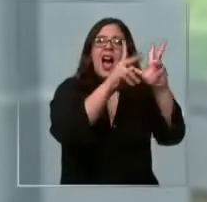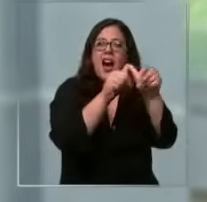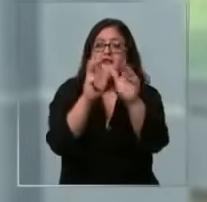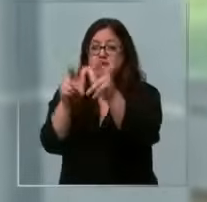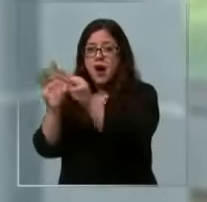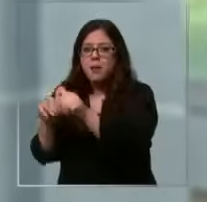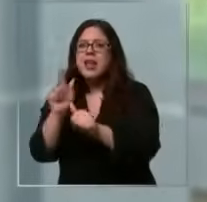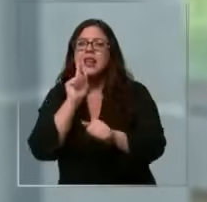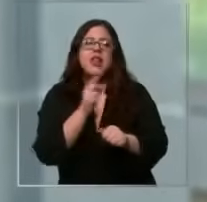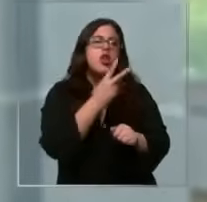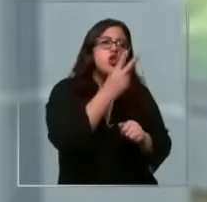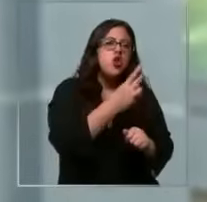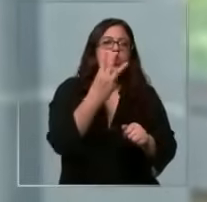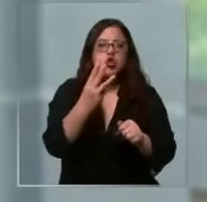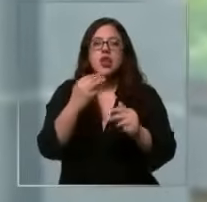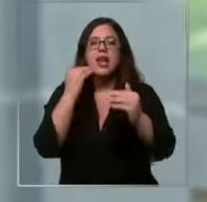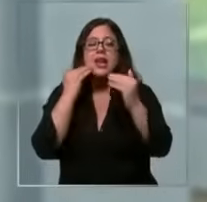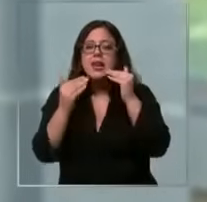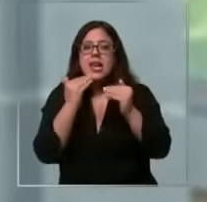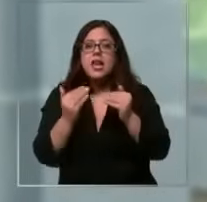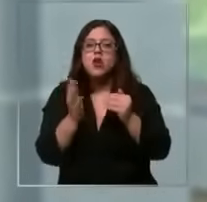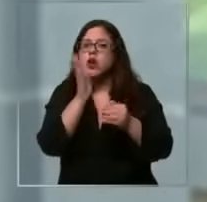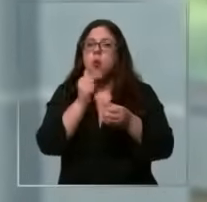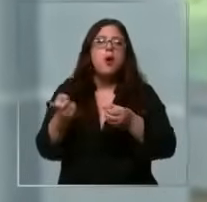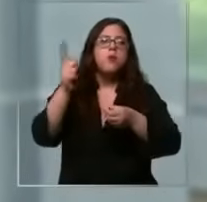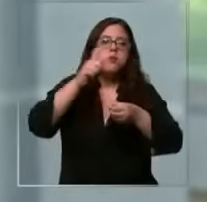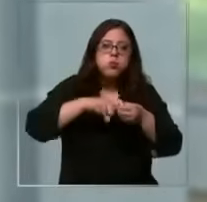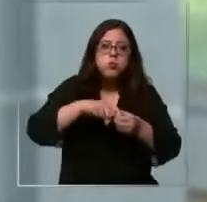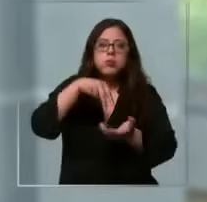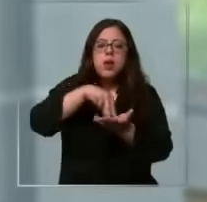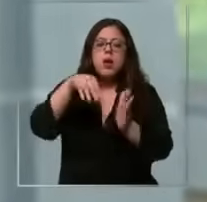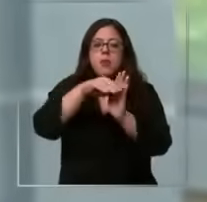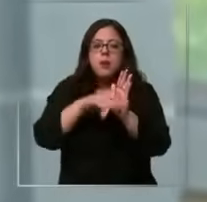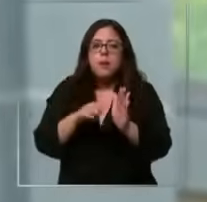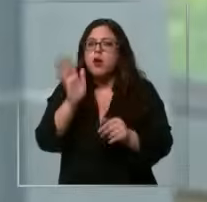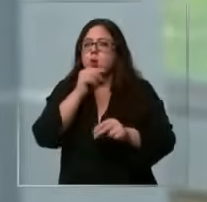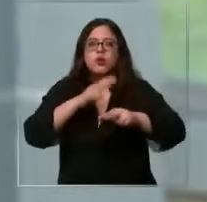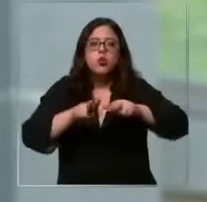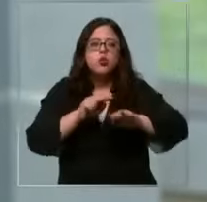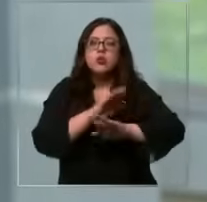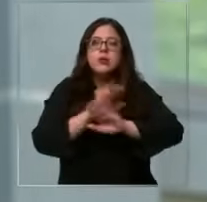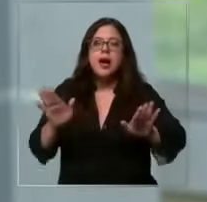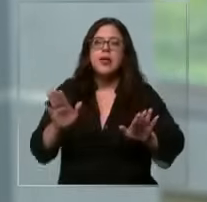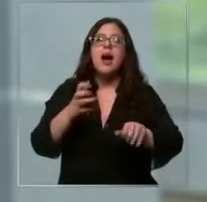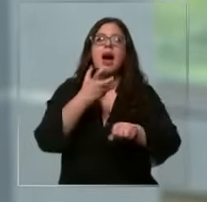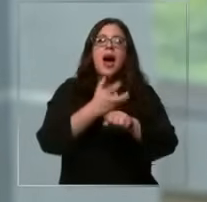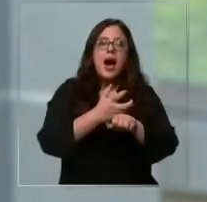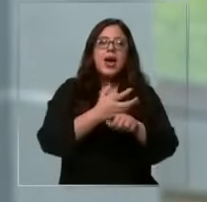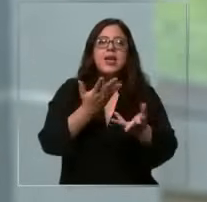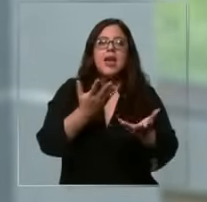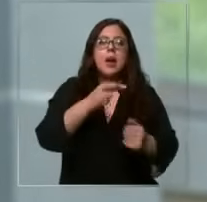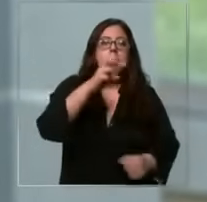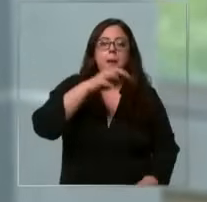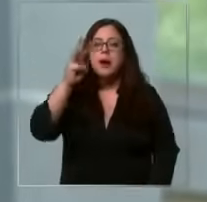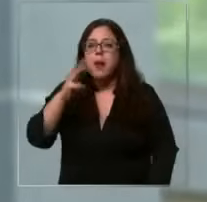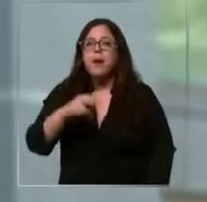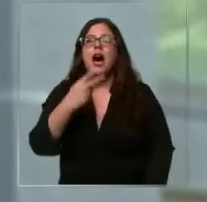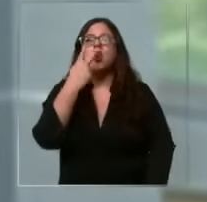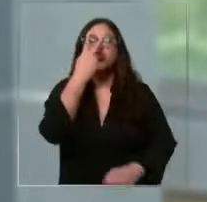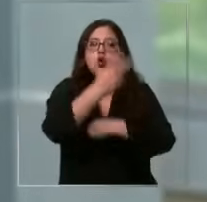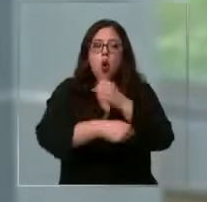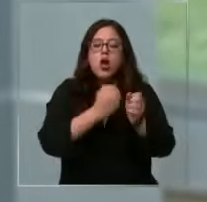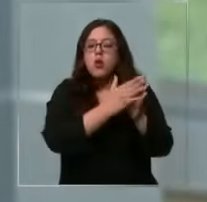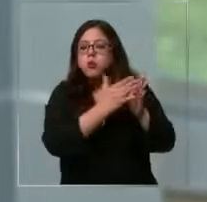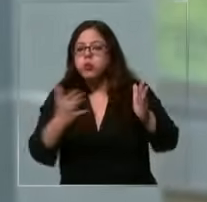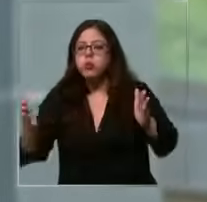situación, donde no tienen matrícula, donde están en lista de espera interminable, no han tenido solución. Tengo apoderados que llevan 2 años tratando de conseguir